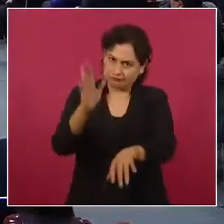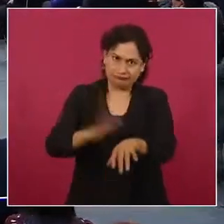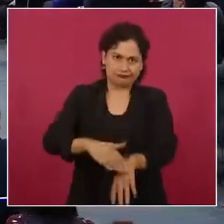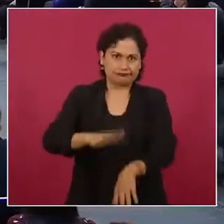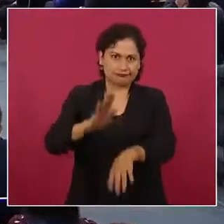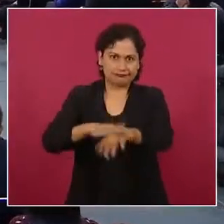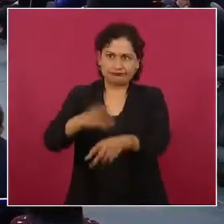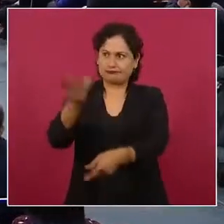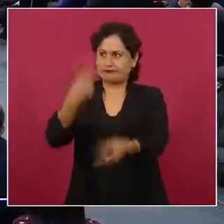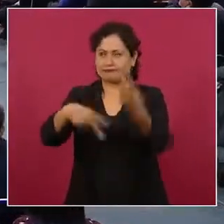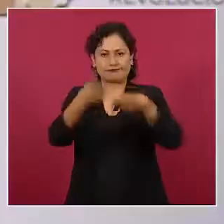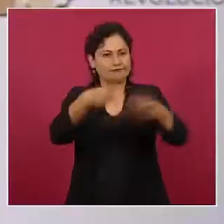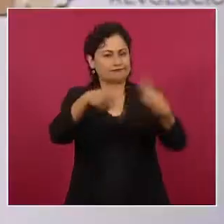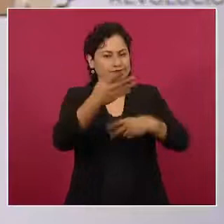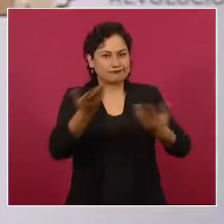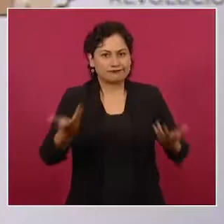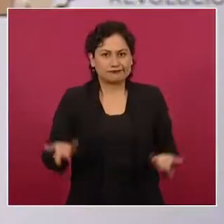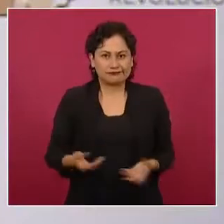Los falsos